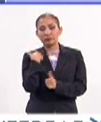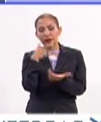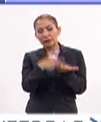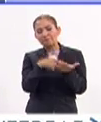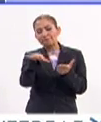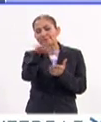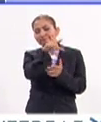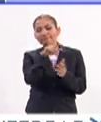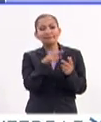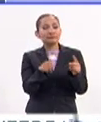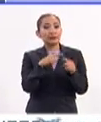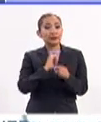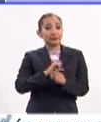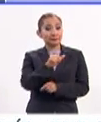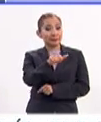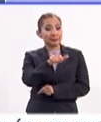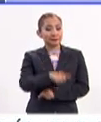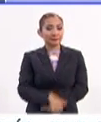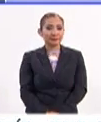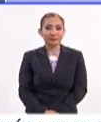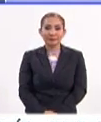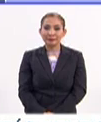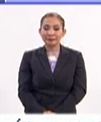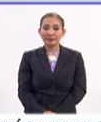alberga piezas del siglo XVI.